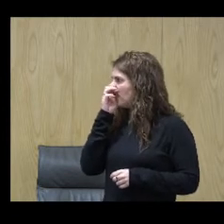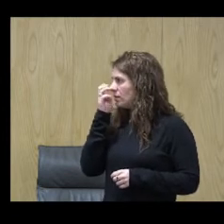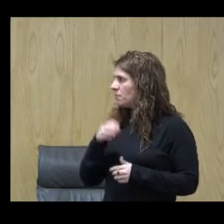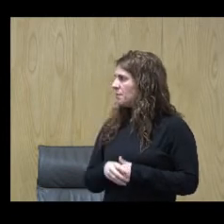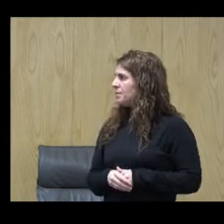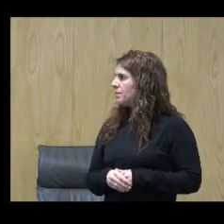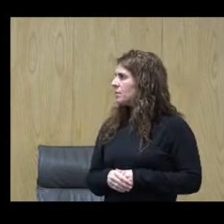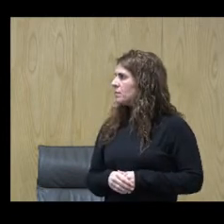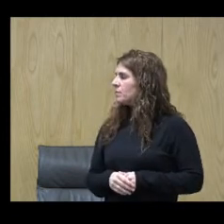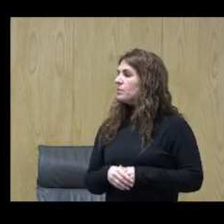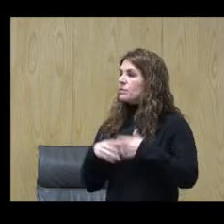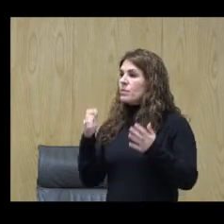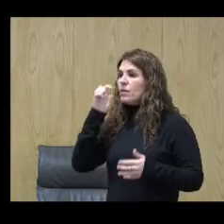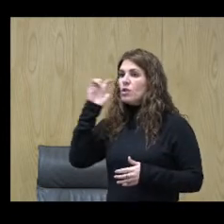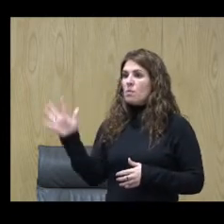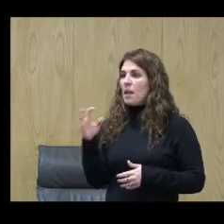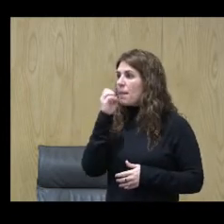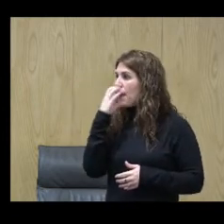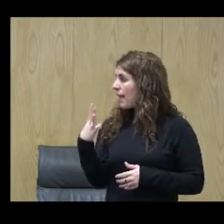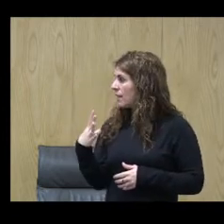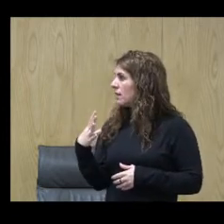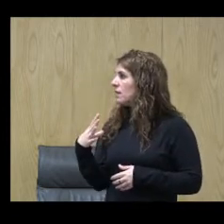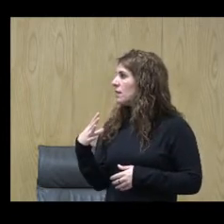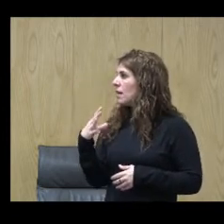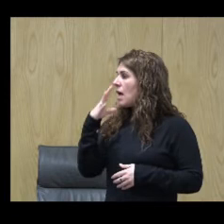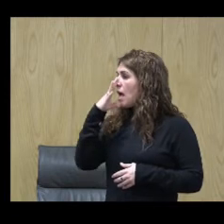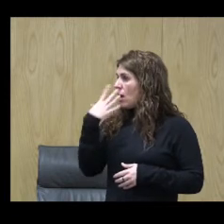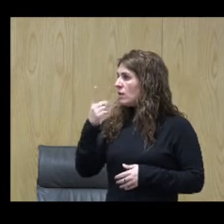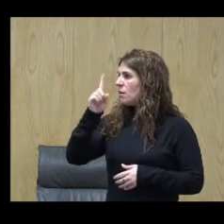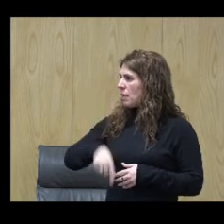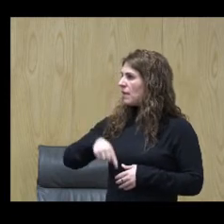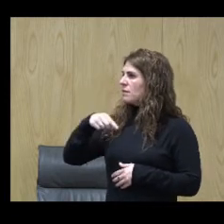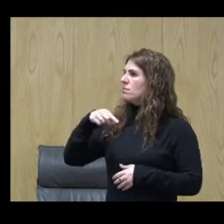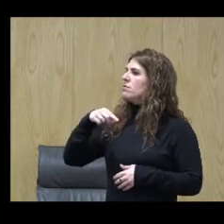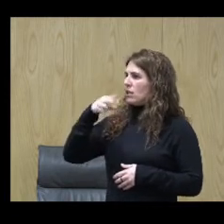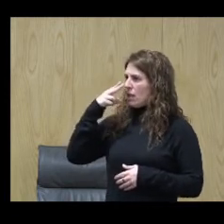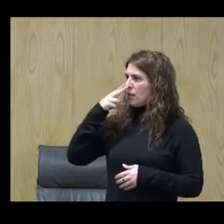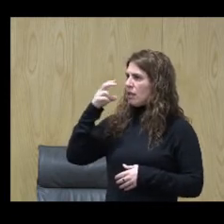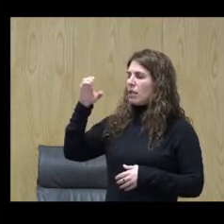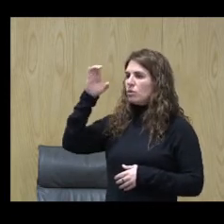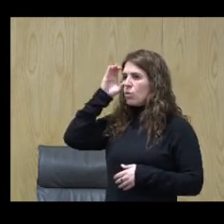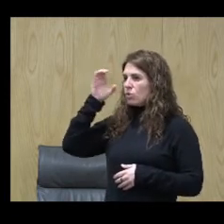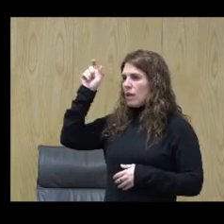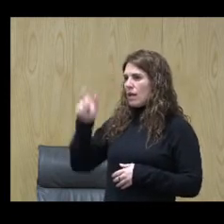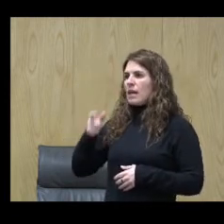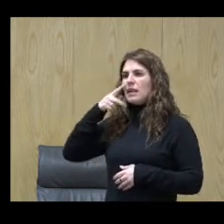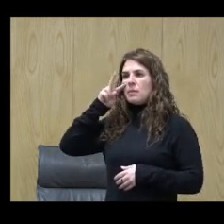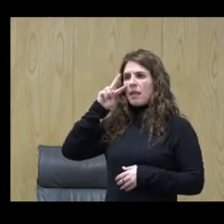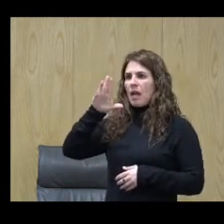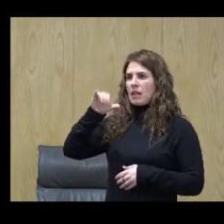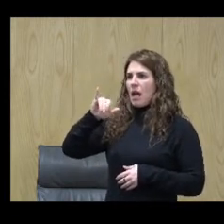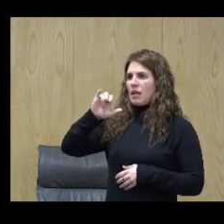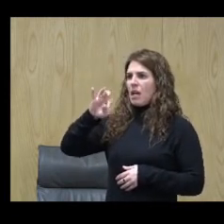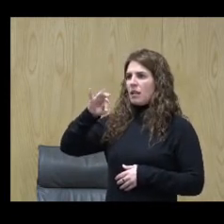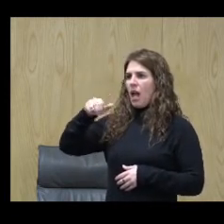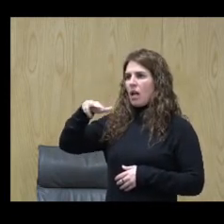Pues, si os parece, creo que ahora sería también interesante escuchar la experiencia de Cayetano, que fue una de